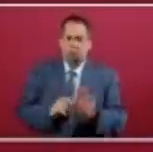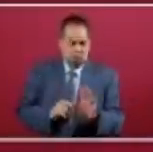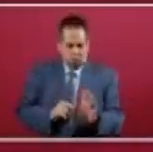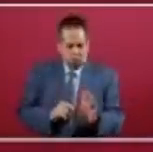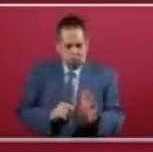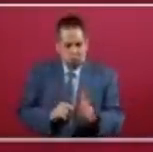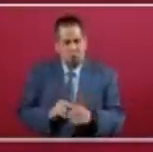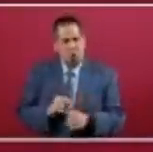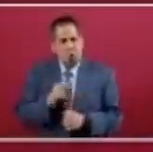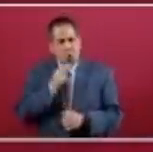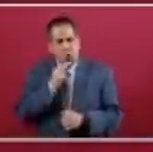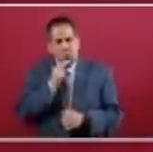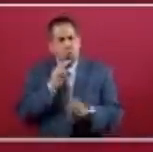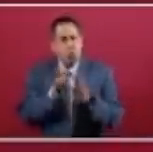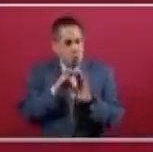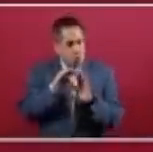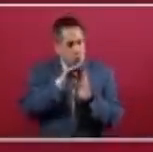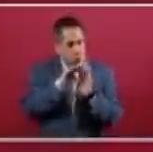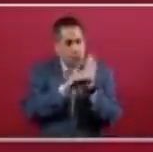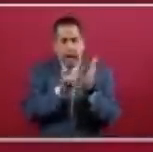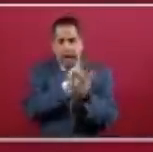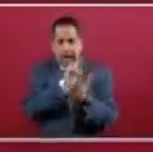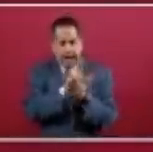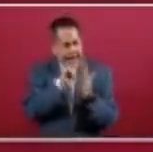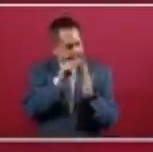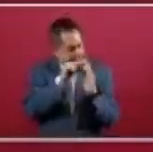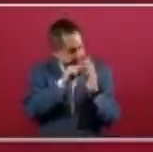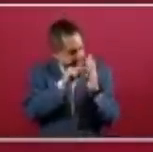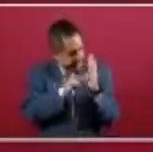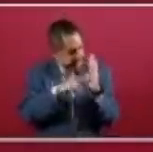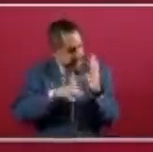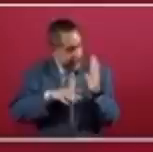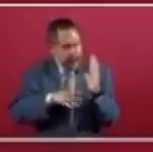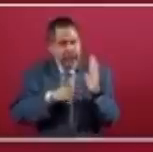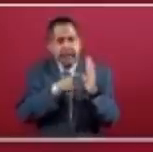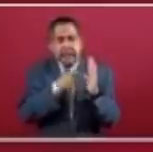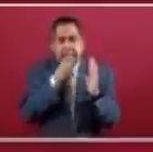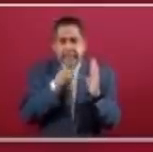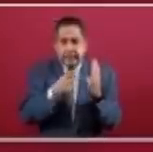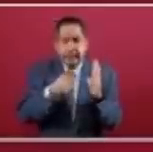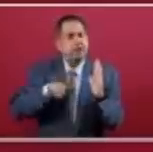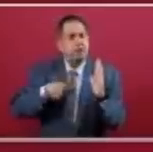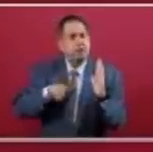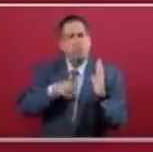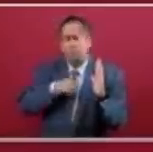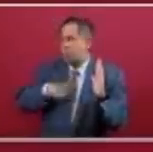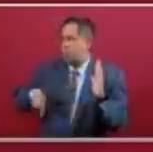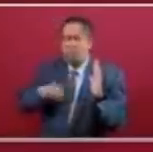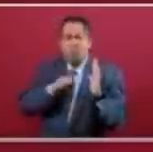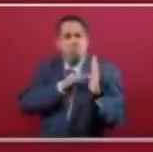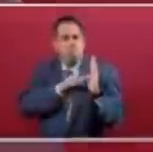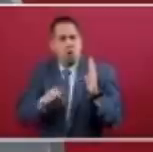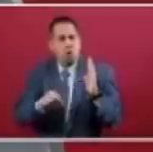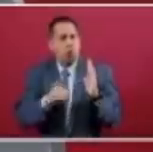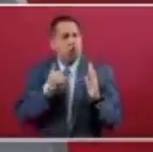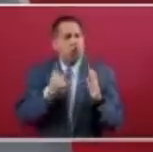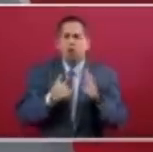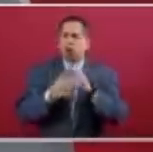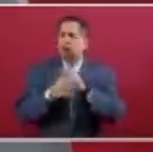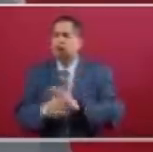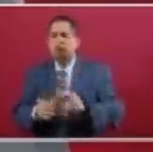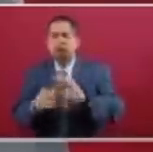utilizando el marco legal que se tiene y convenciendo